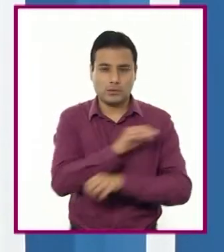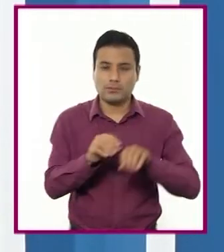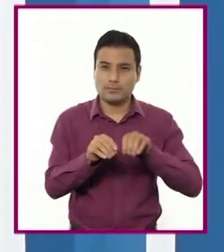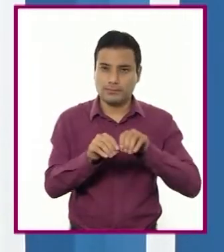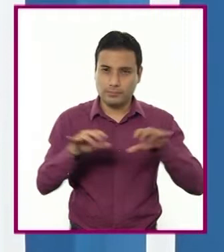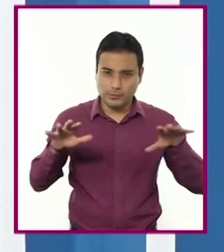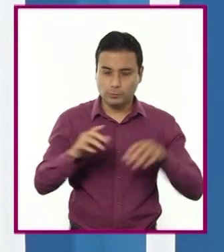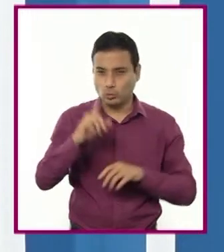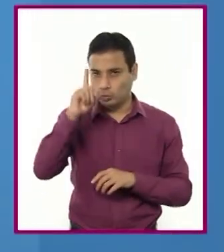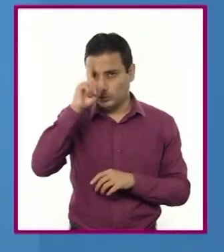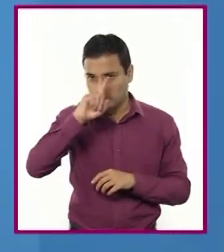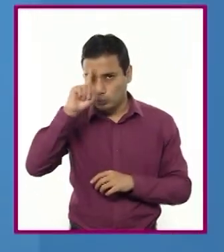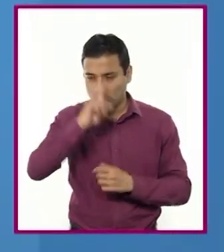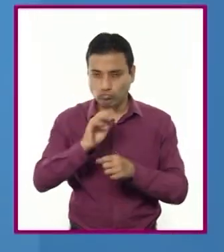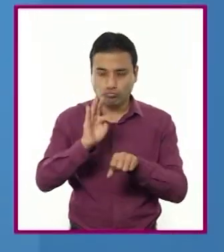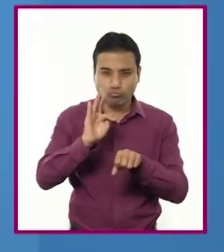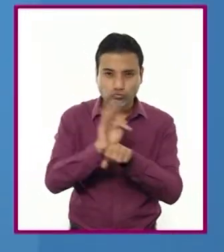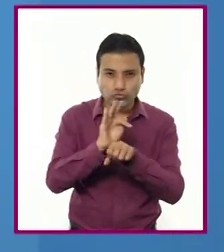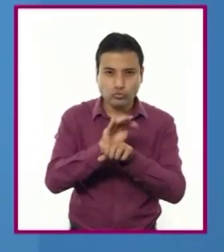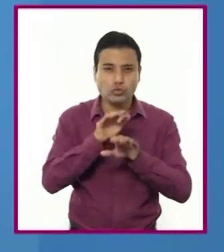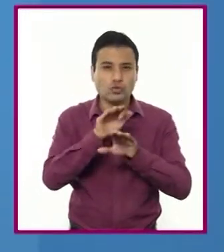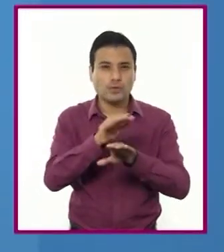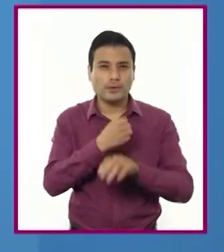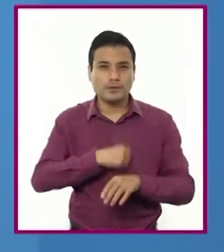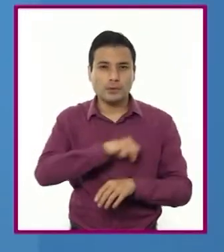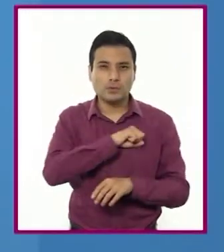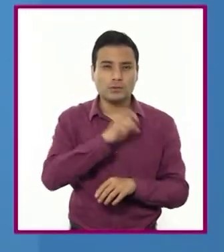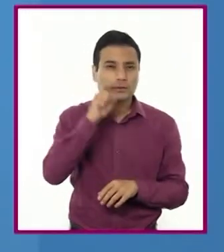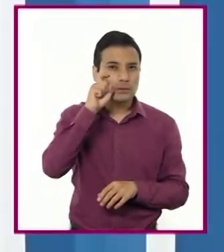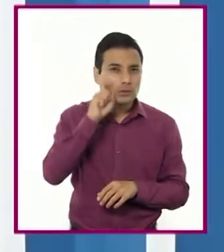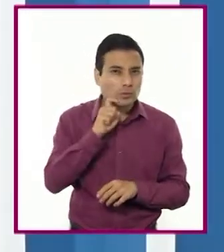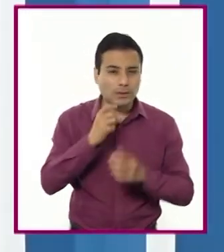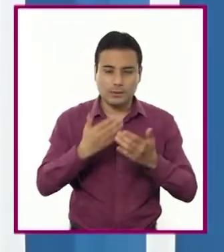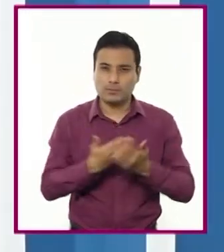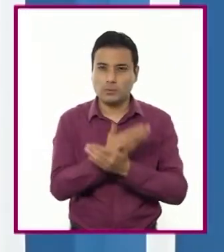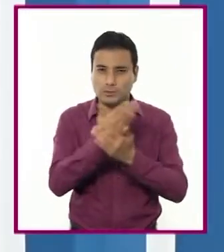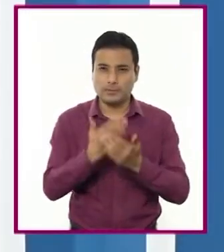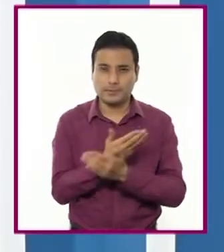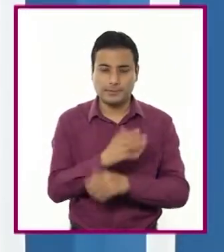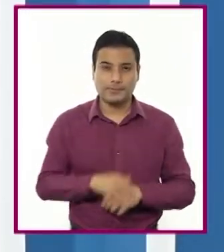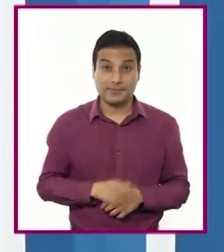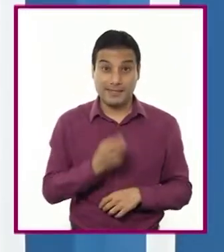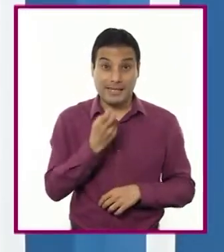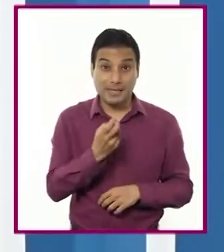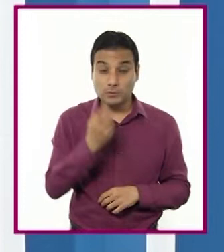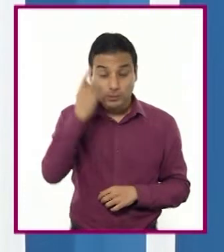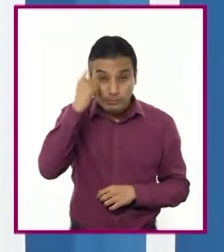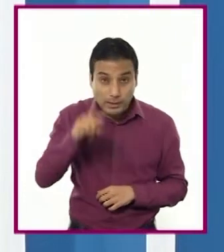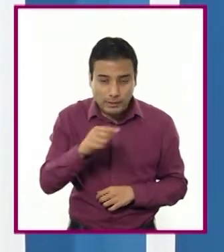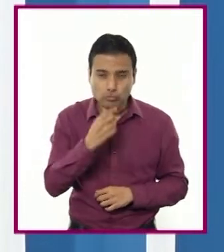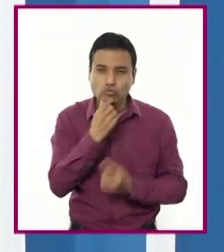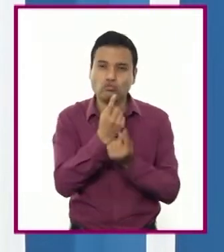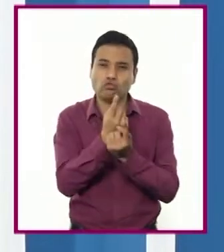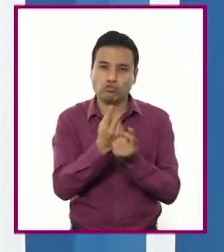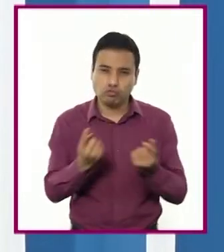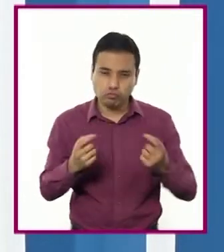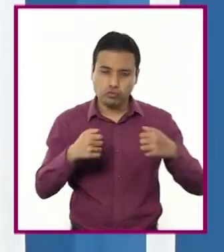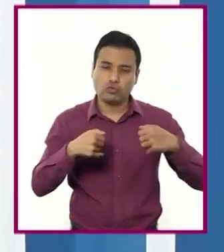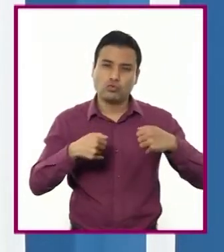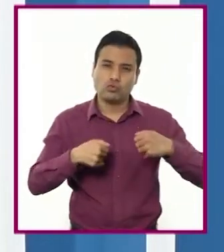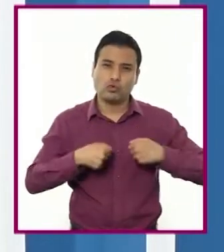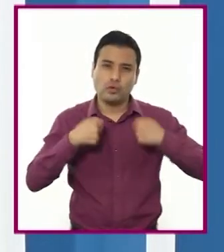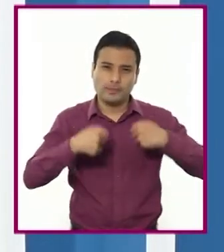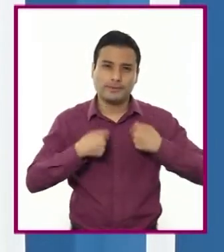proporcionar asesoría y orientación sobre salud sexual y reproductiva, todas ellas en favor de las niñas, los niños y